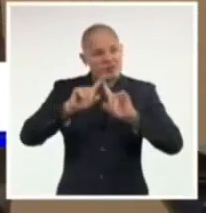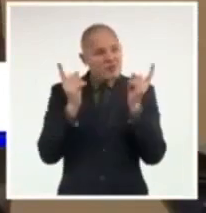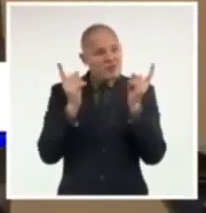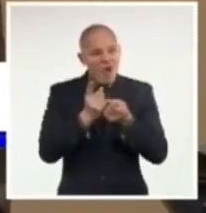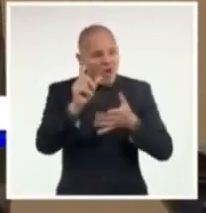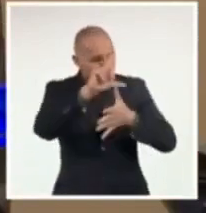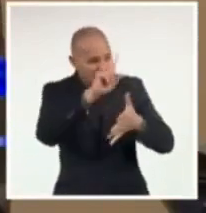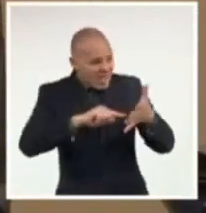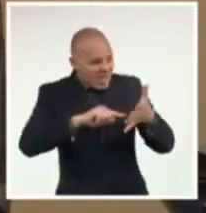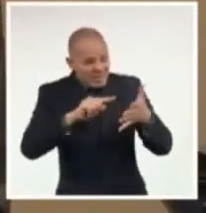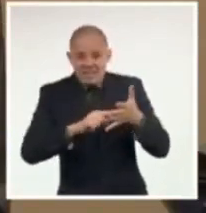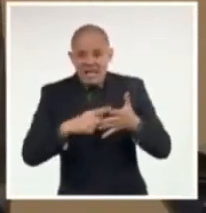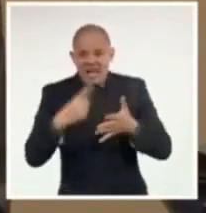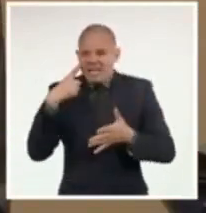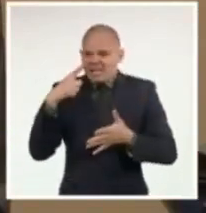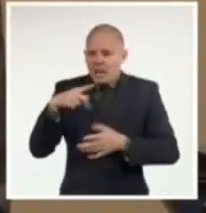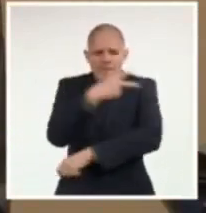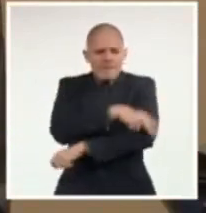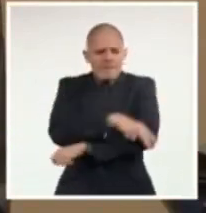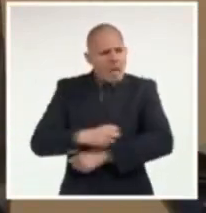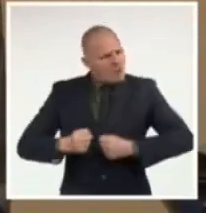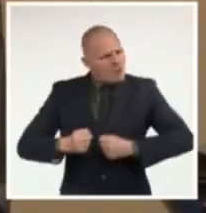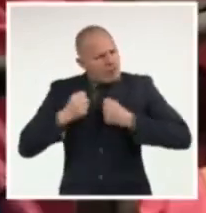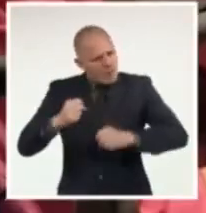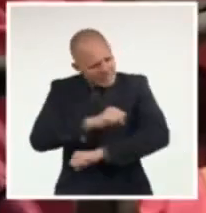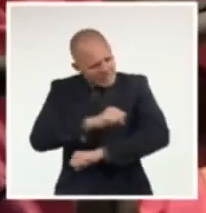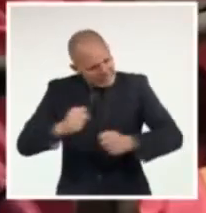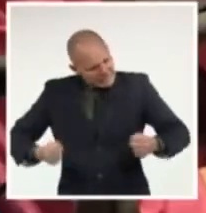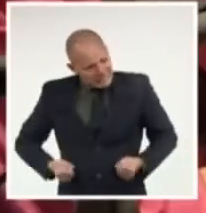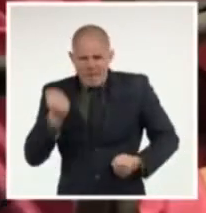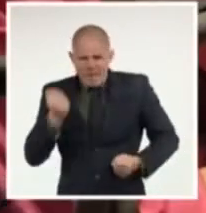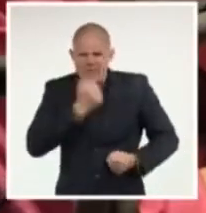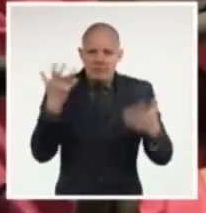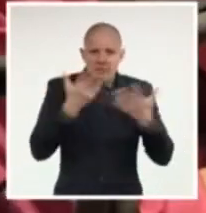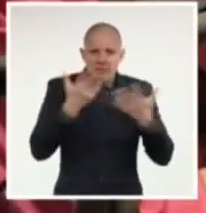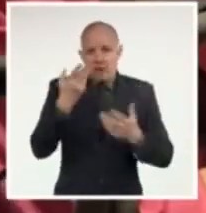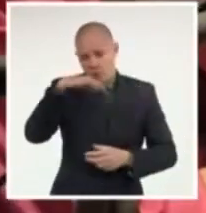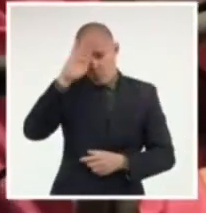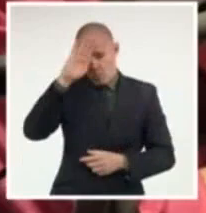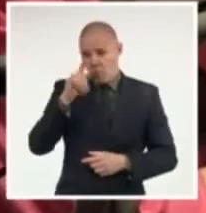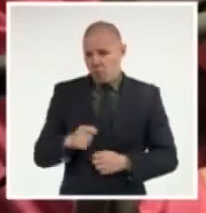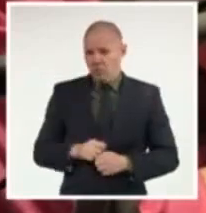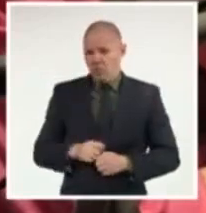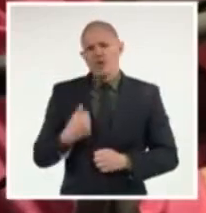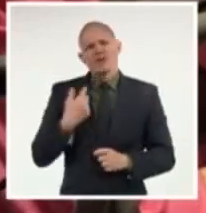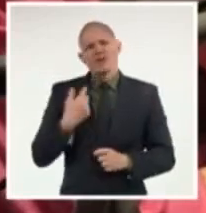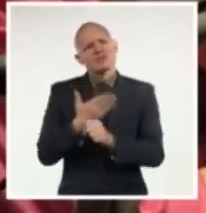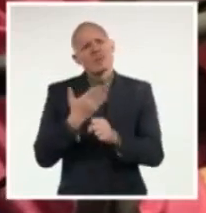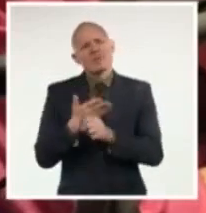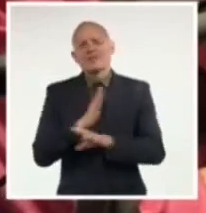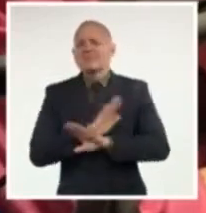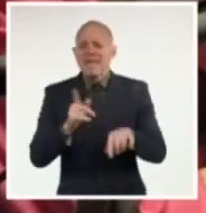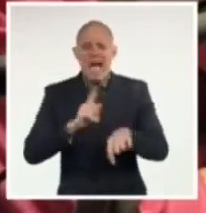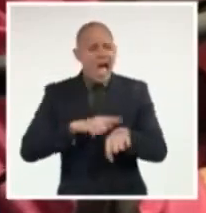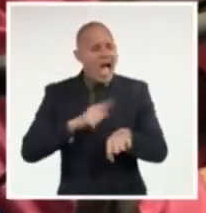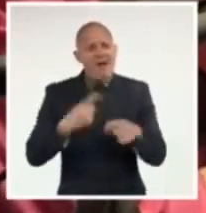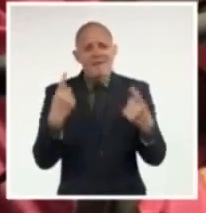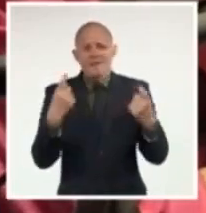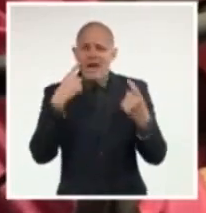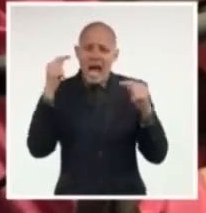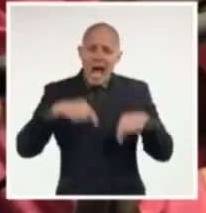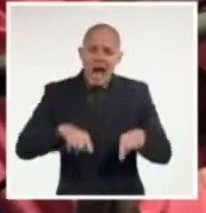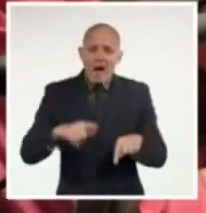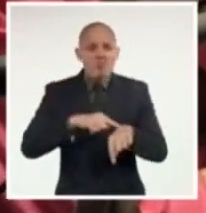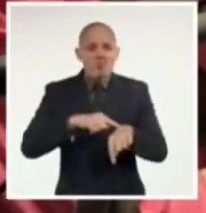América Latina, no ha habido otro. Lo único que pido es que tomemos conciencia ya y urgente del momento que